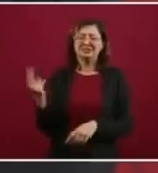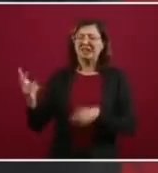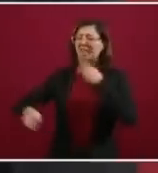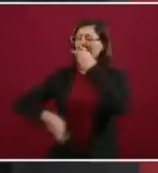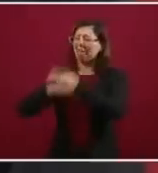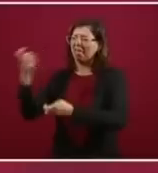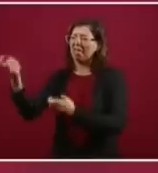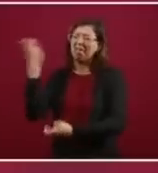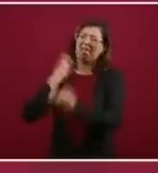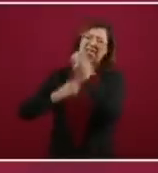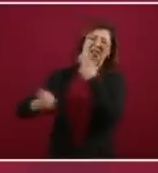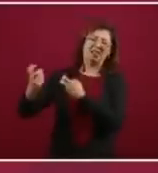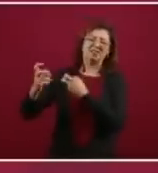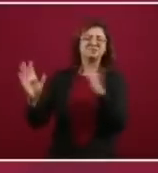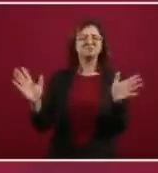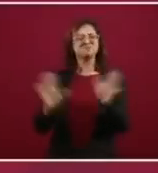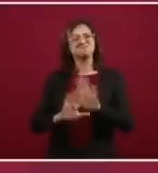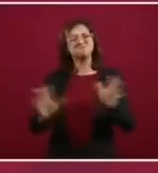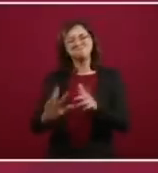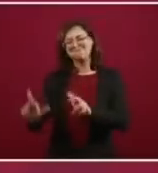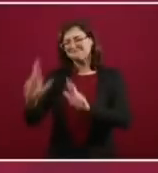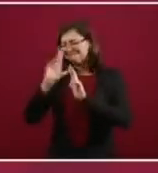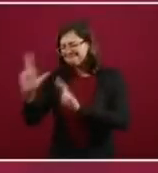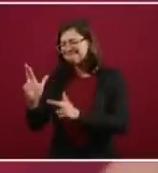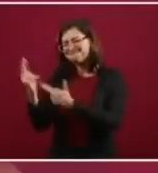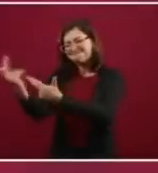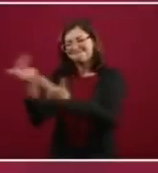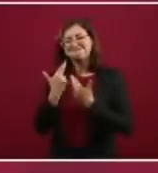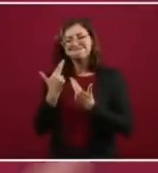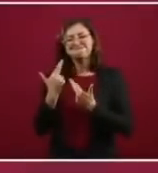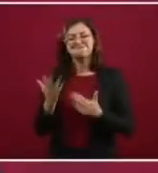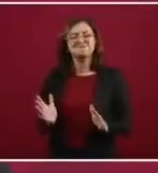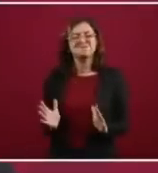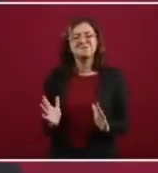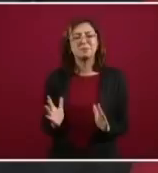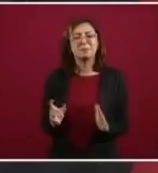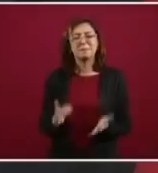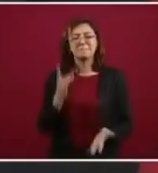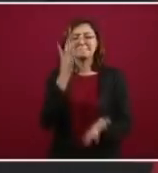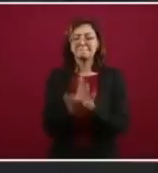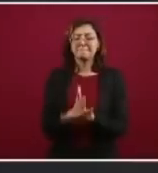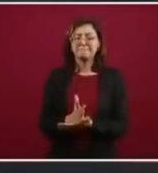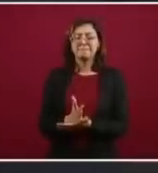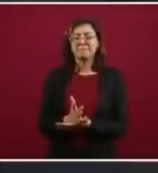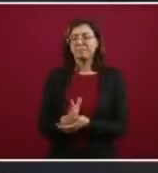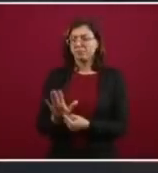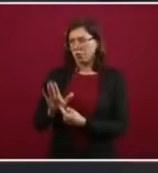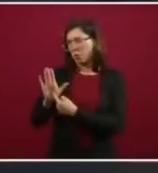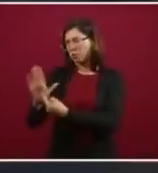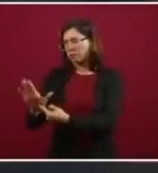agredirnos, respetarnos, nada más que cada quien esté en su sitio